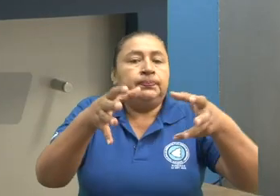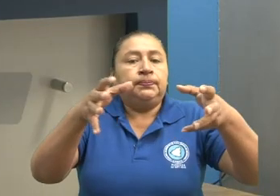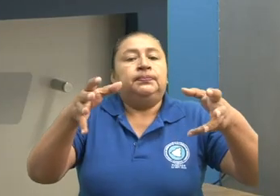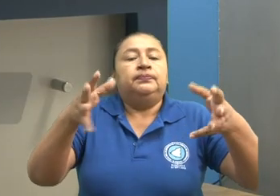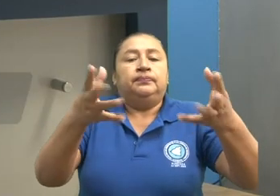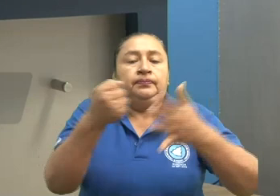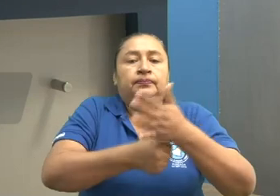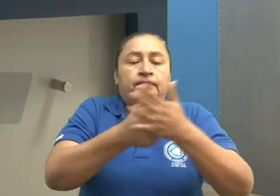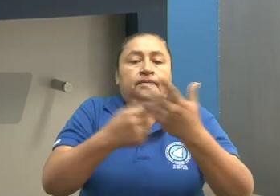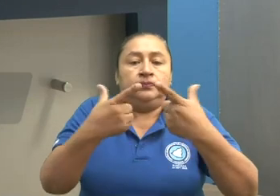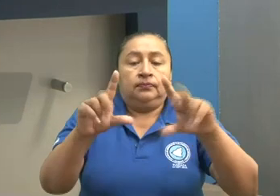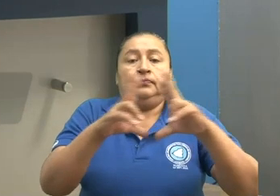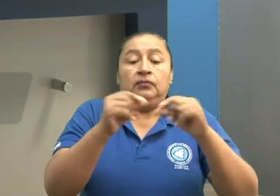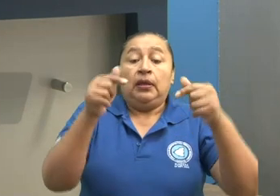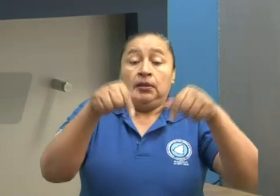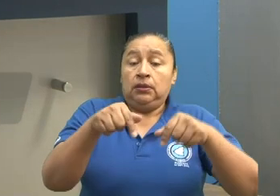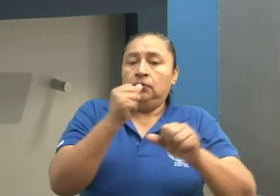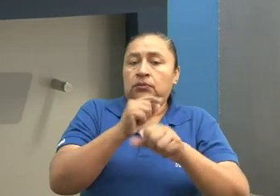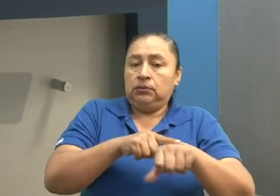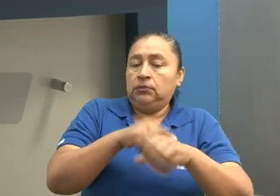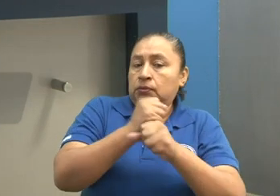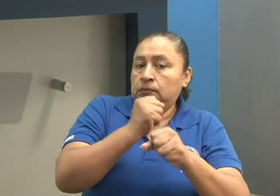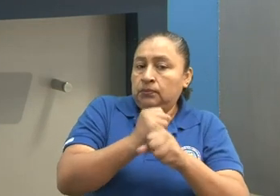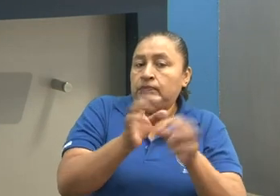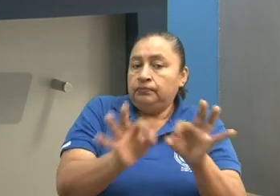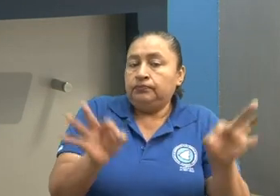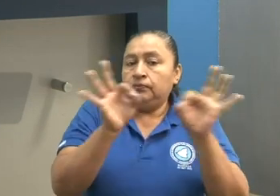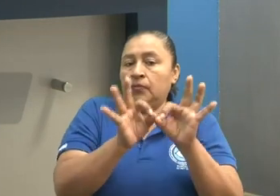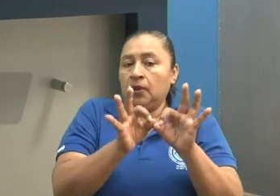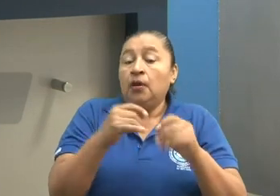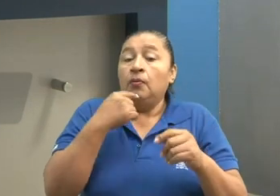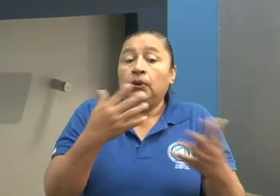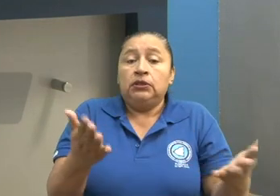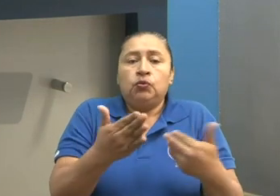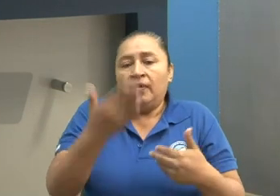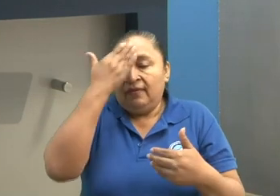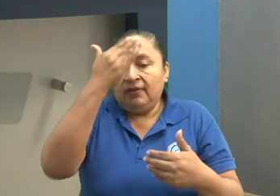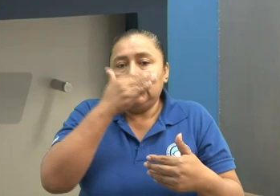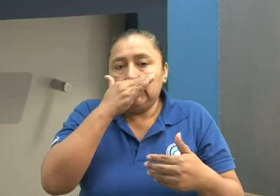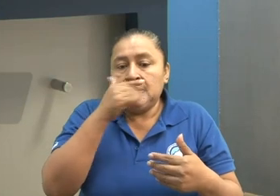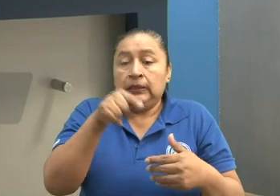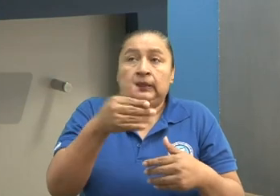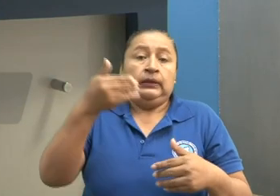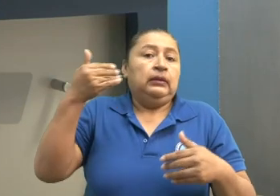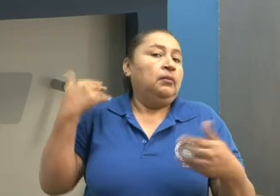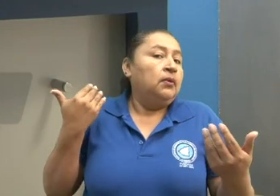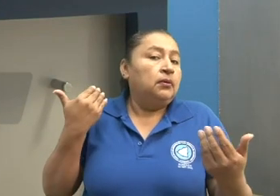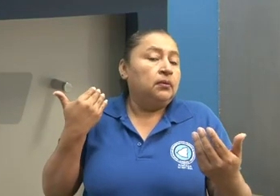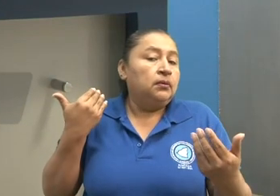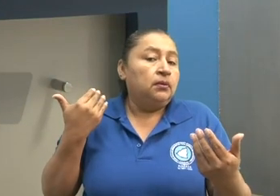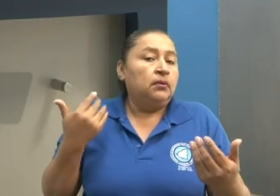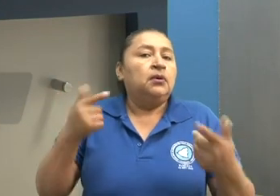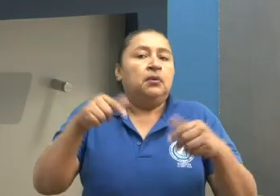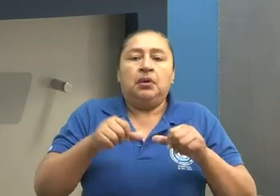Nicaragua. Entonces es un momento muy importante, pues, porque si no hubiera existido Frente Sandinista en aquel momento,